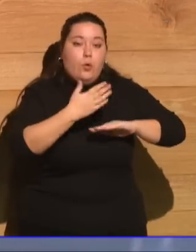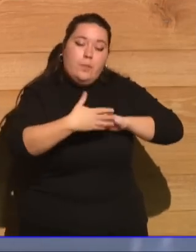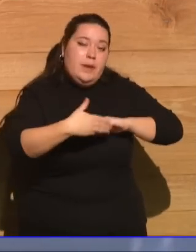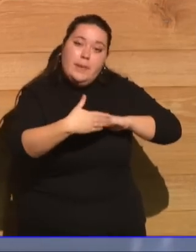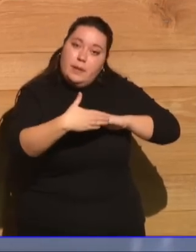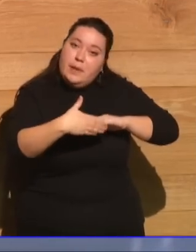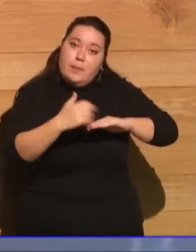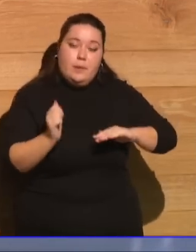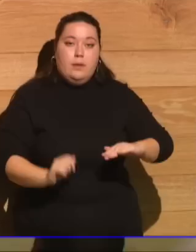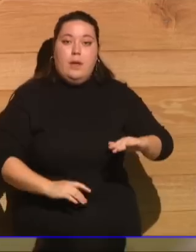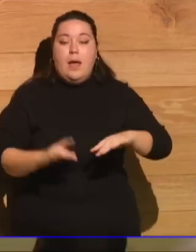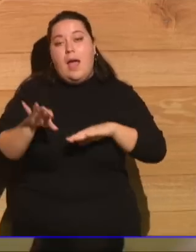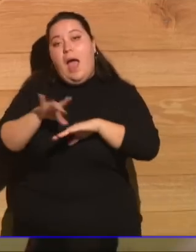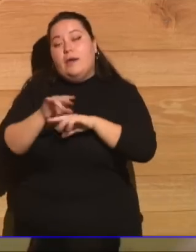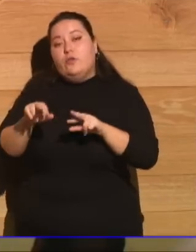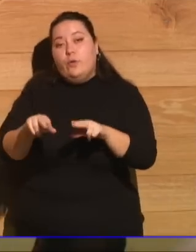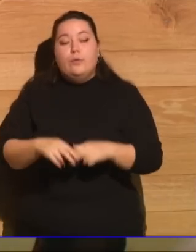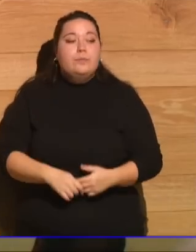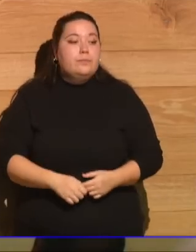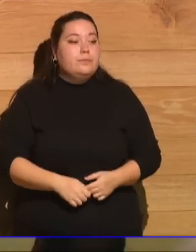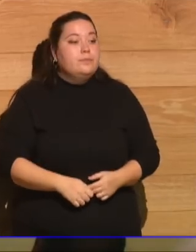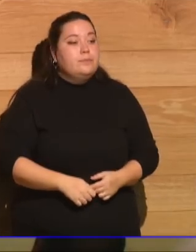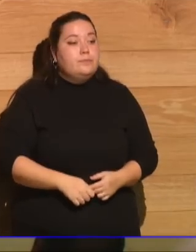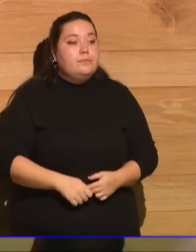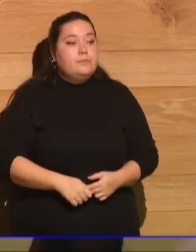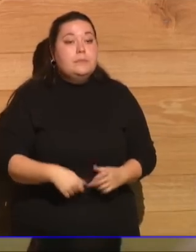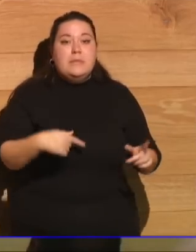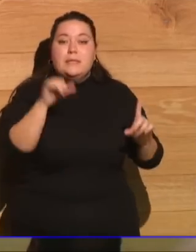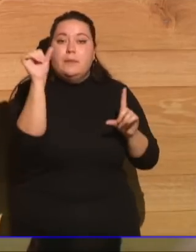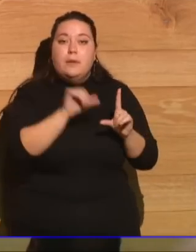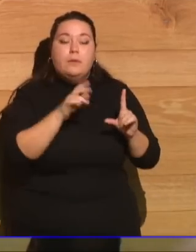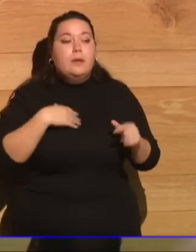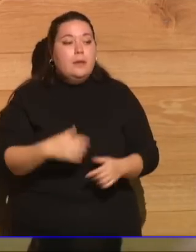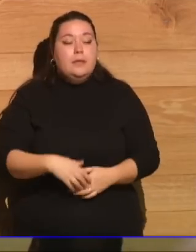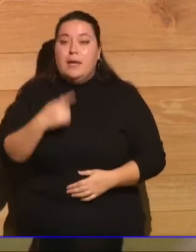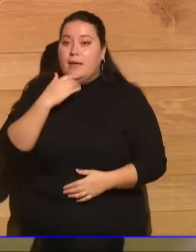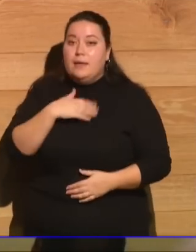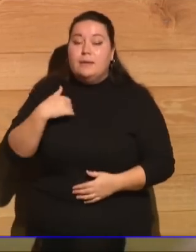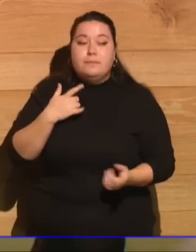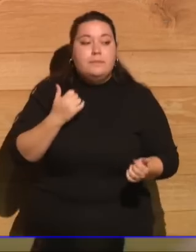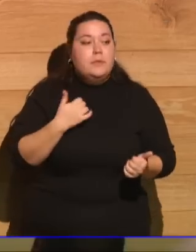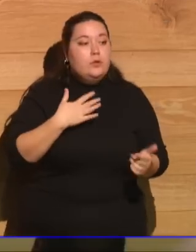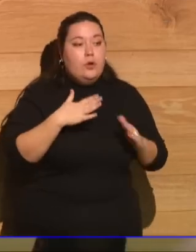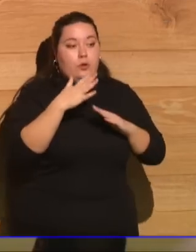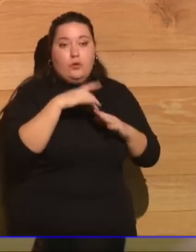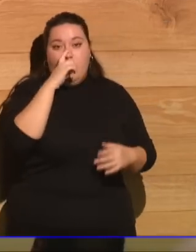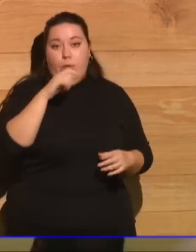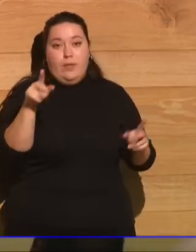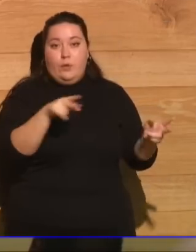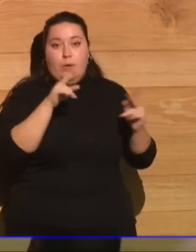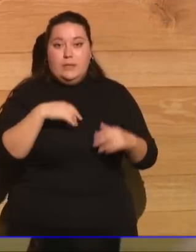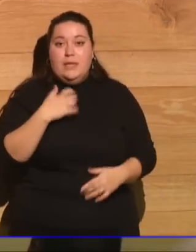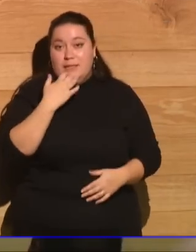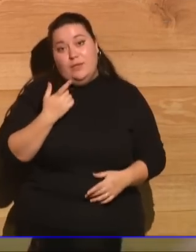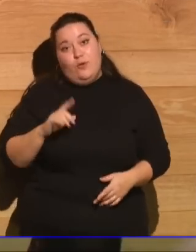mis límites del humor. Anillos de oro. Aquí están. esta peli es- ¿Queréis Yo no, que digáis? yo no me las- acuerdo de ninguna serie, si no, te habían